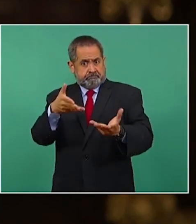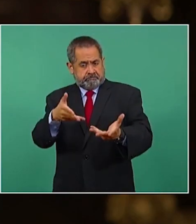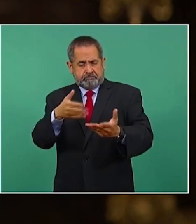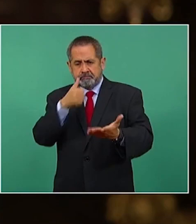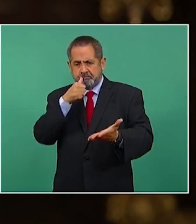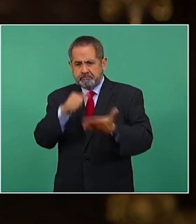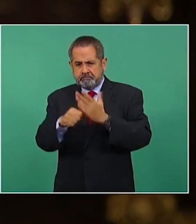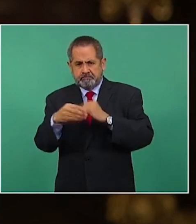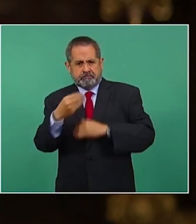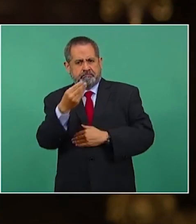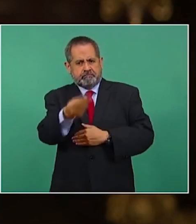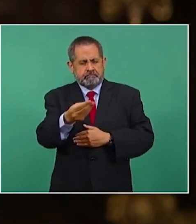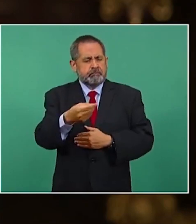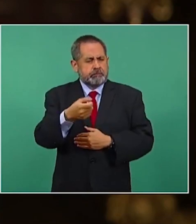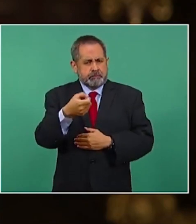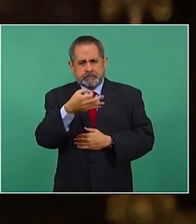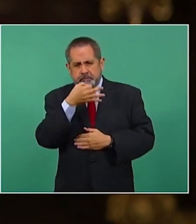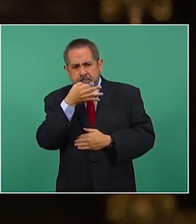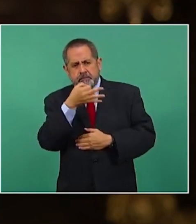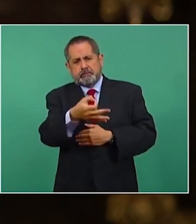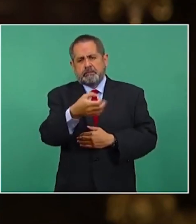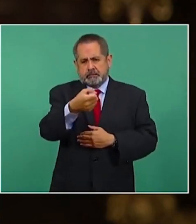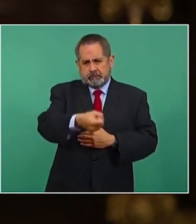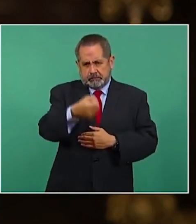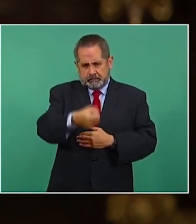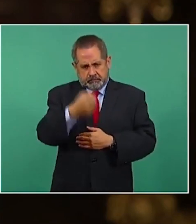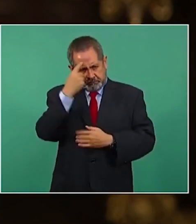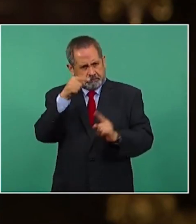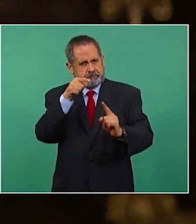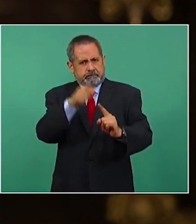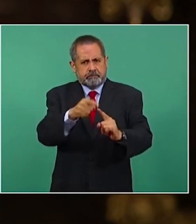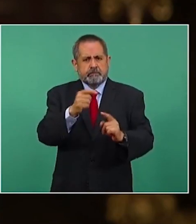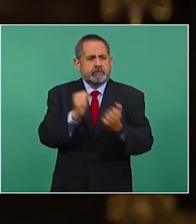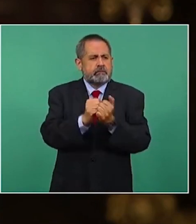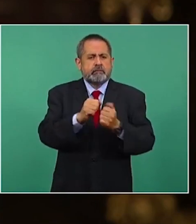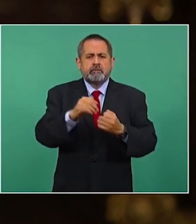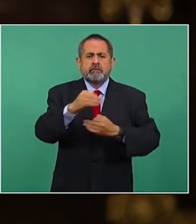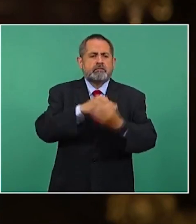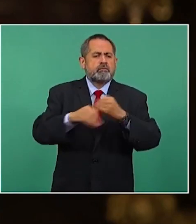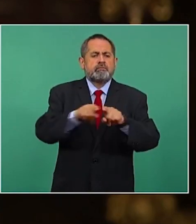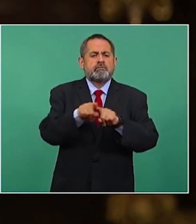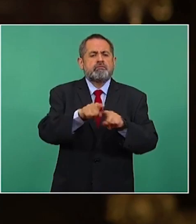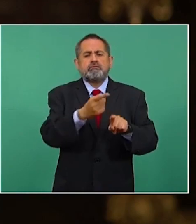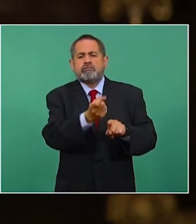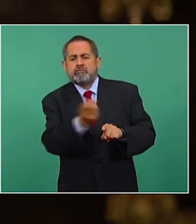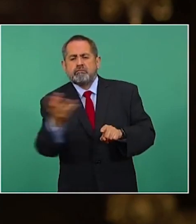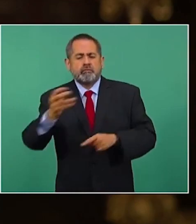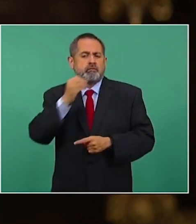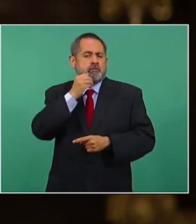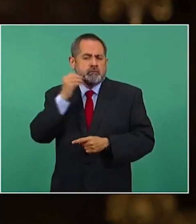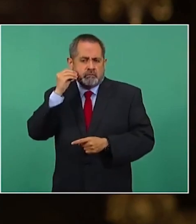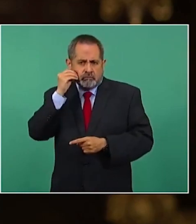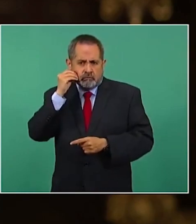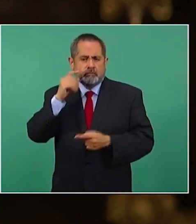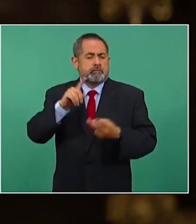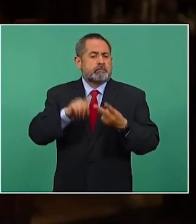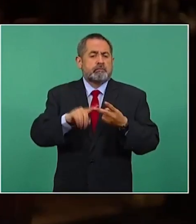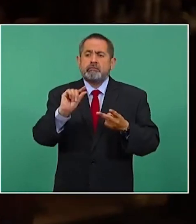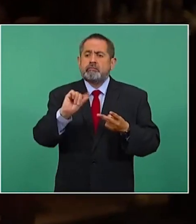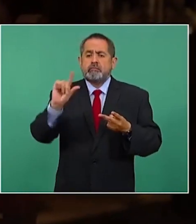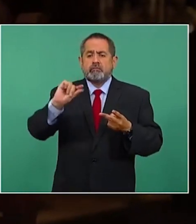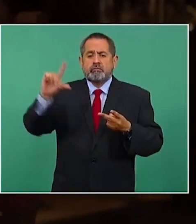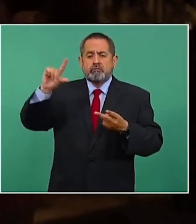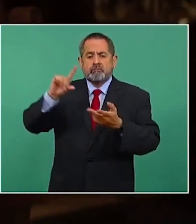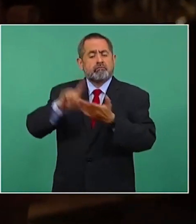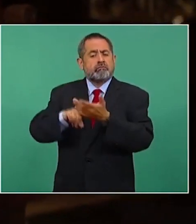López Obrador tanto a él como al rey de España. Y contrasta notablemente las